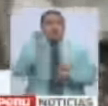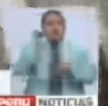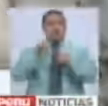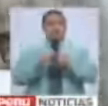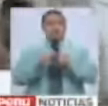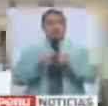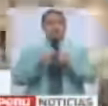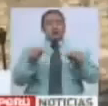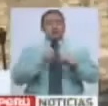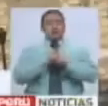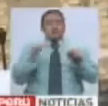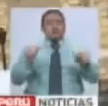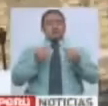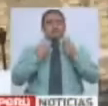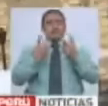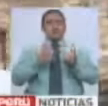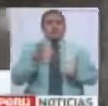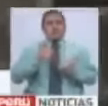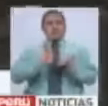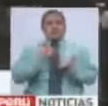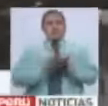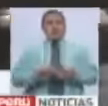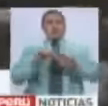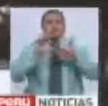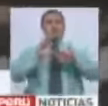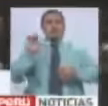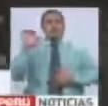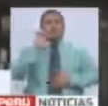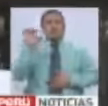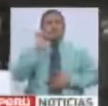el descubrimiento de nuestra capital, un 6